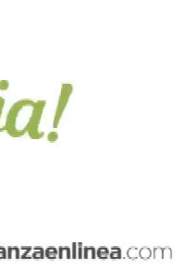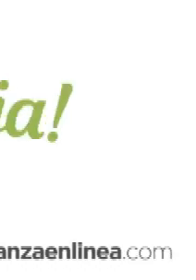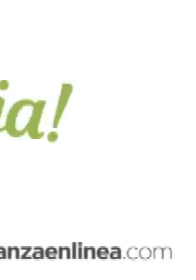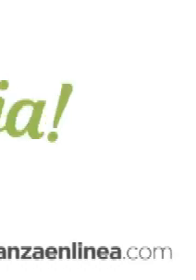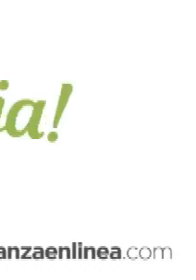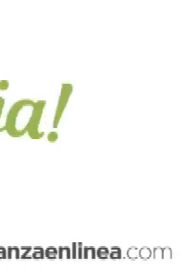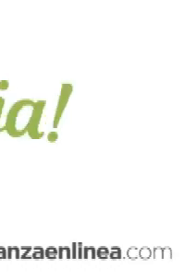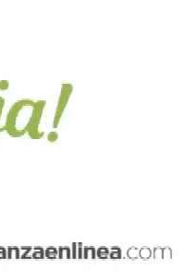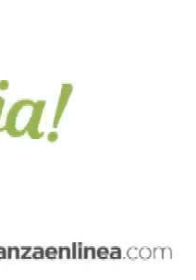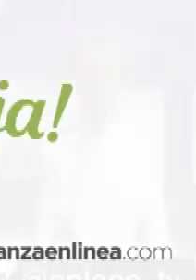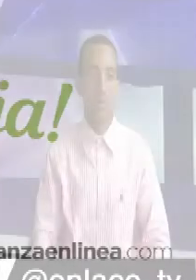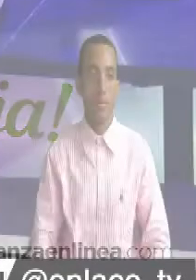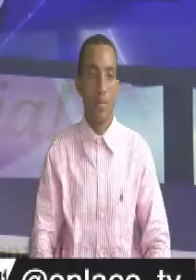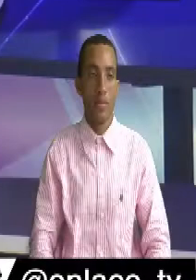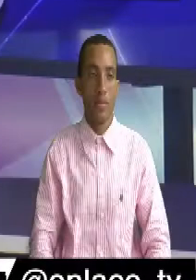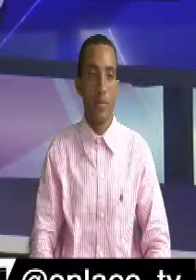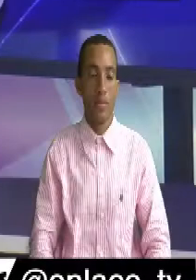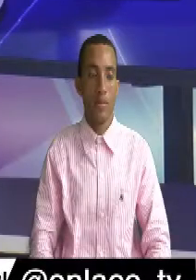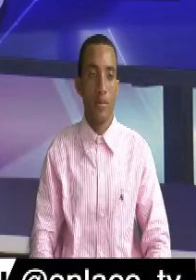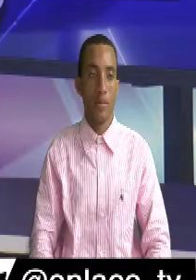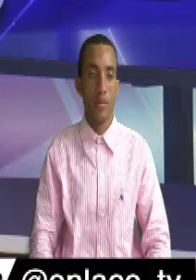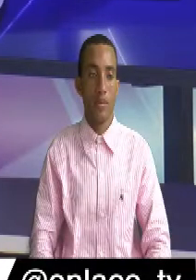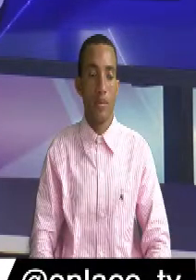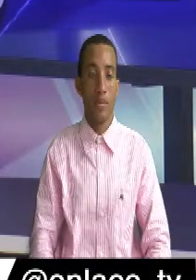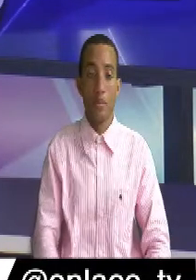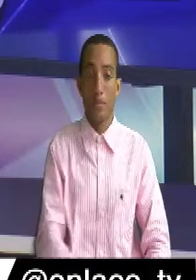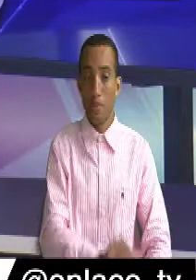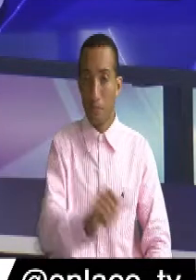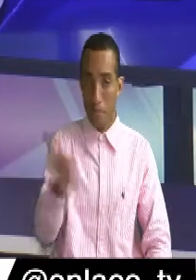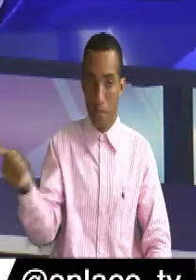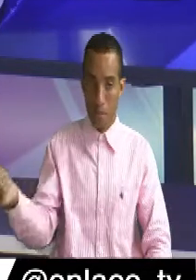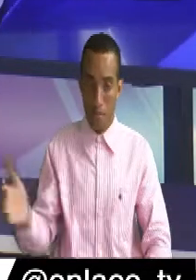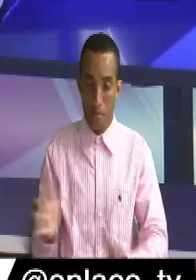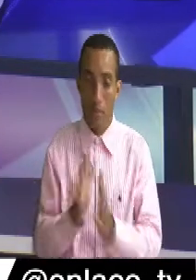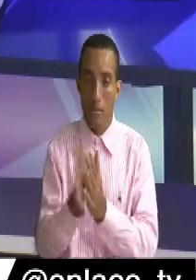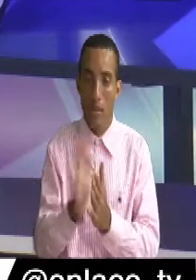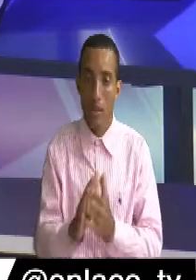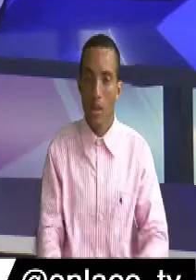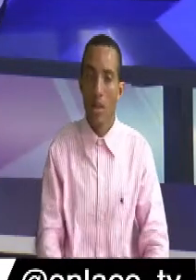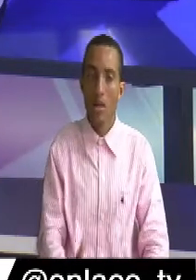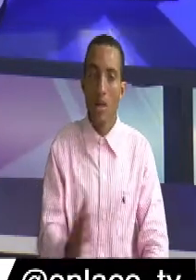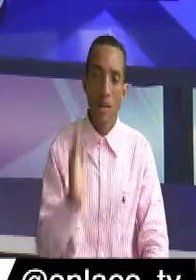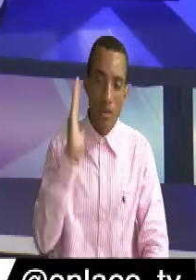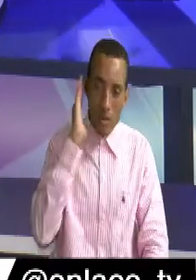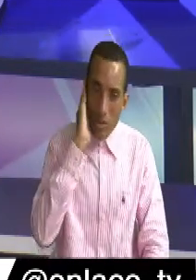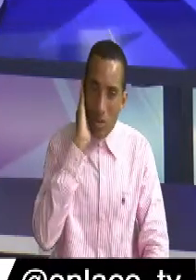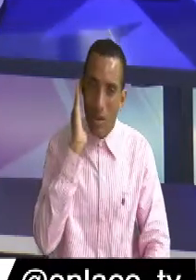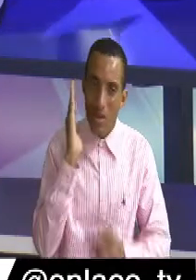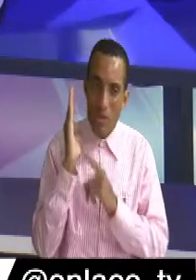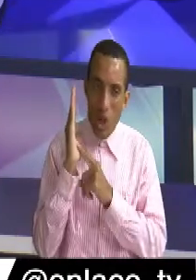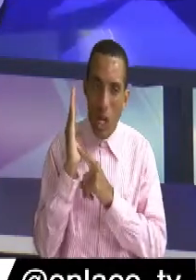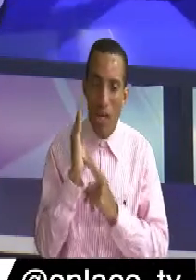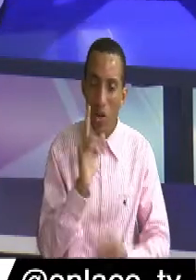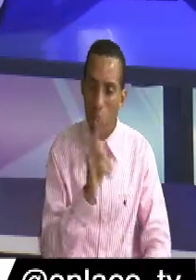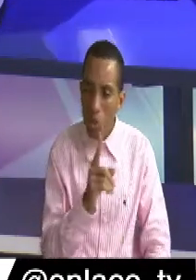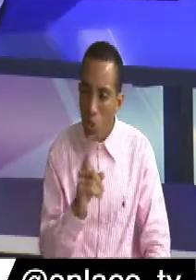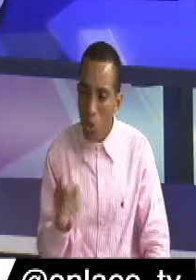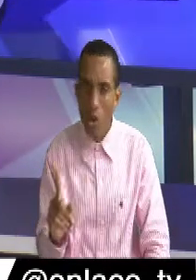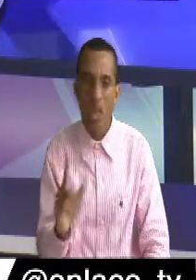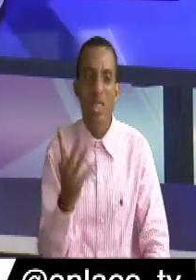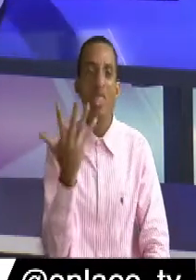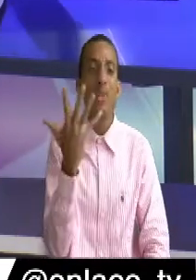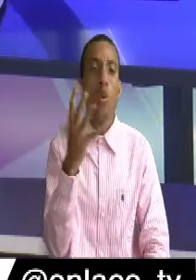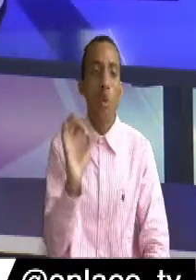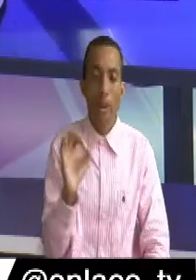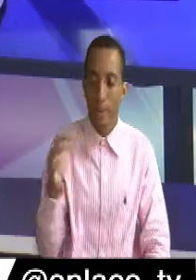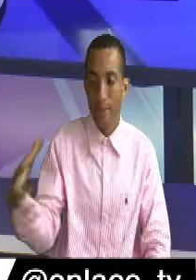barrio Colombia. En otras noticias, 50 celulares fueron incautados en las últimas horas. Los equipos, según la policía, no cumplían